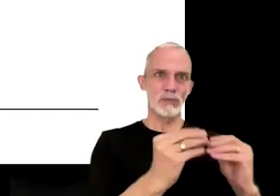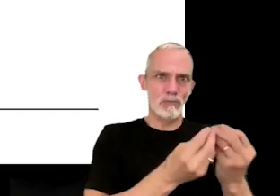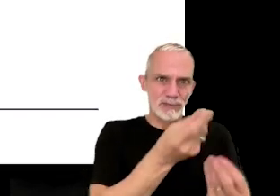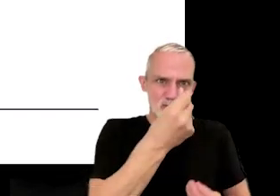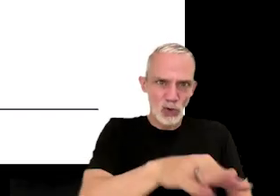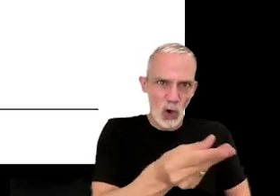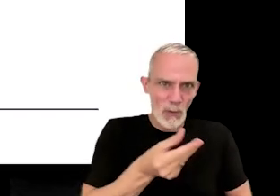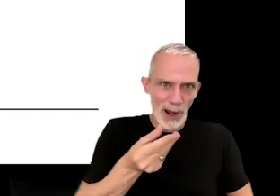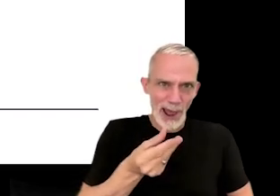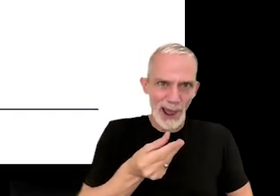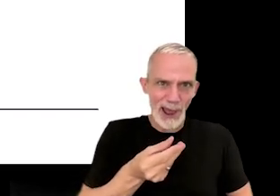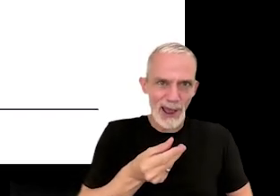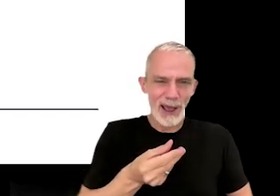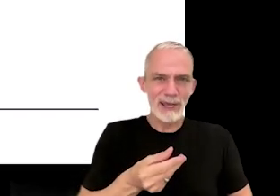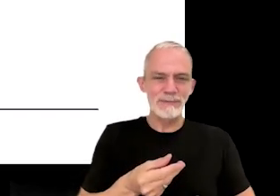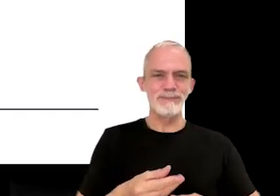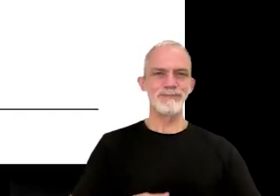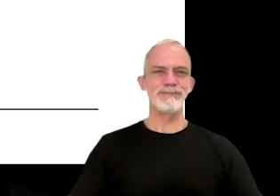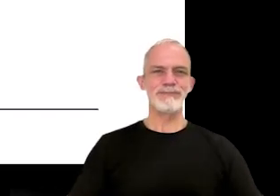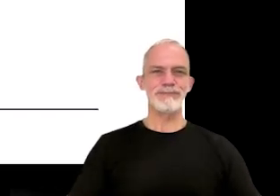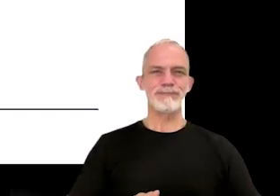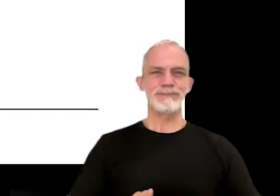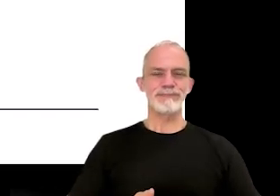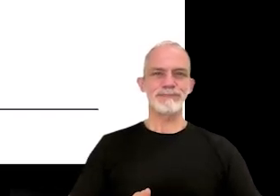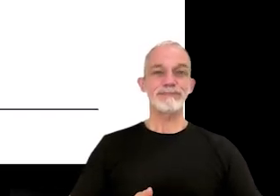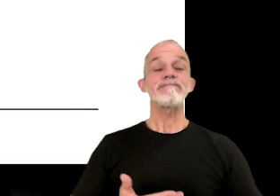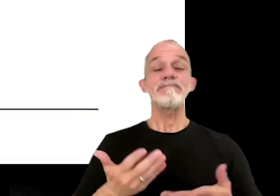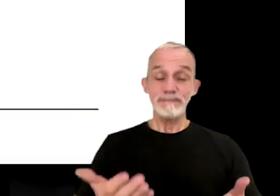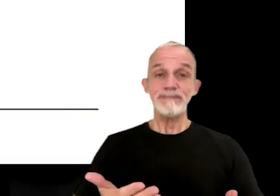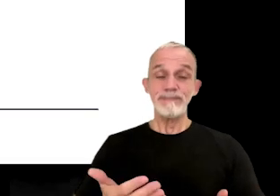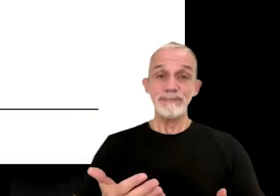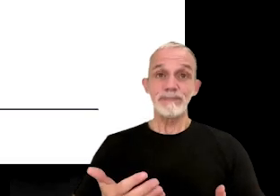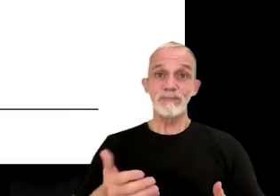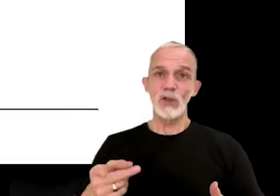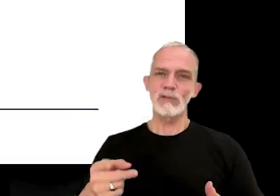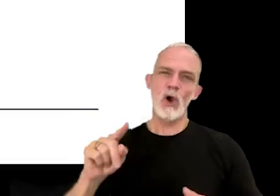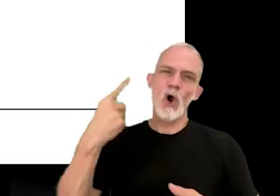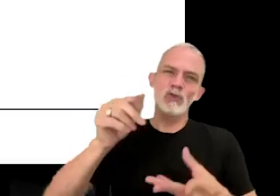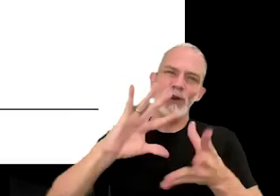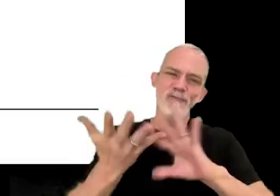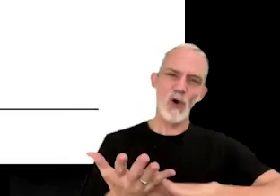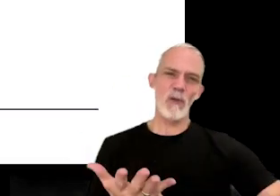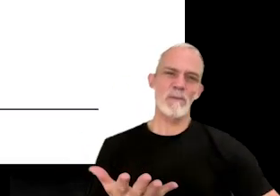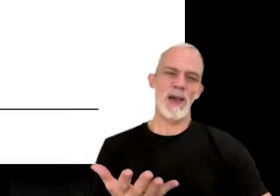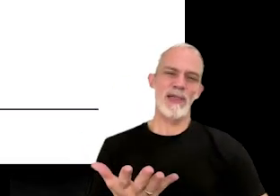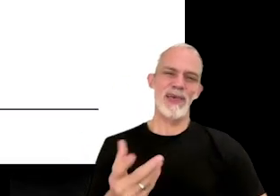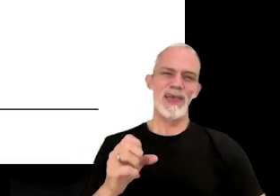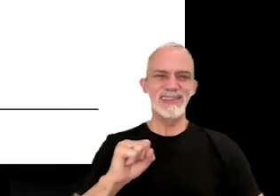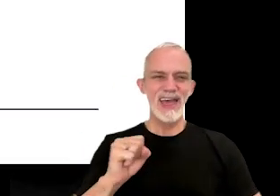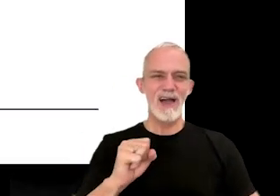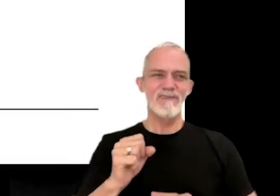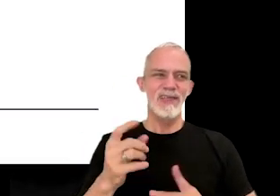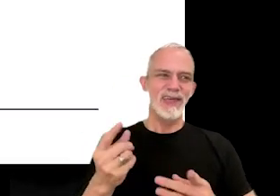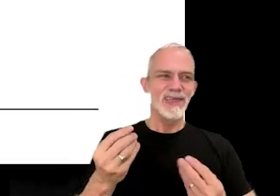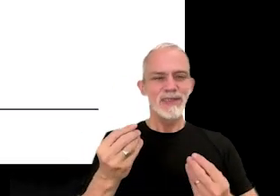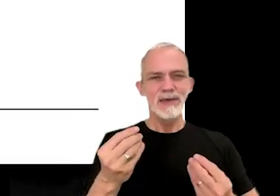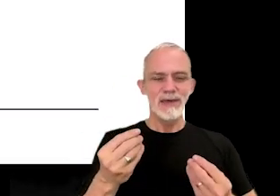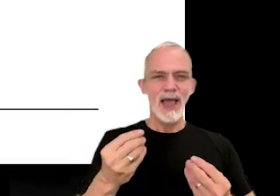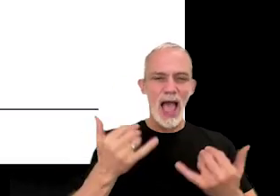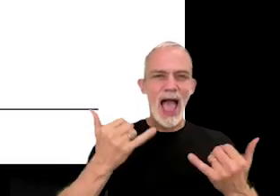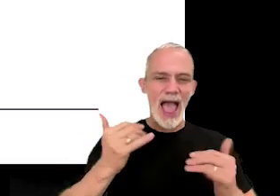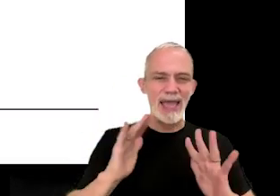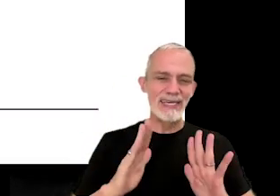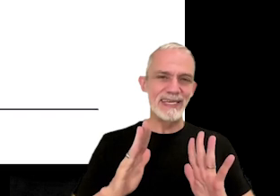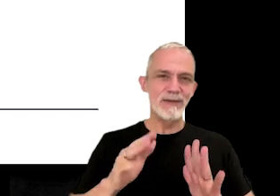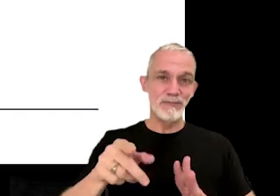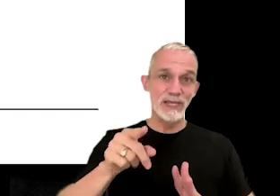de impuestos, ¿no? Entonces, bueno, esta es otra manera de perseguir. Es más, en efecto,